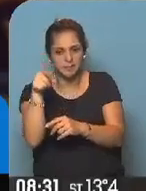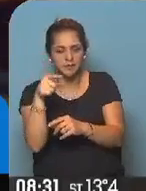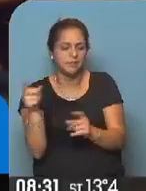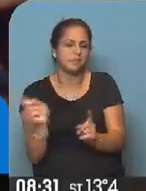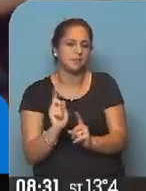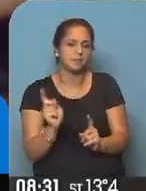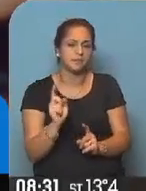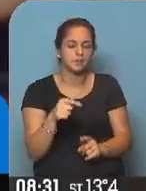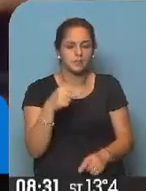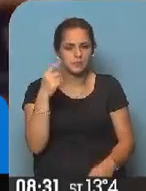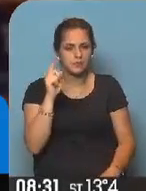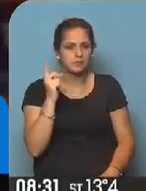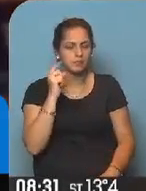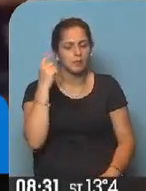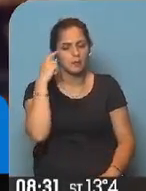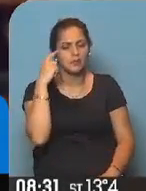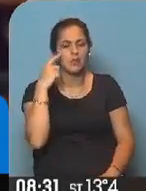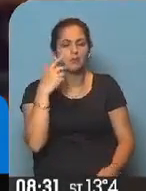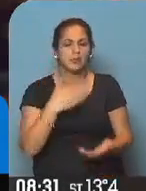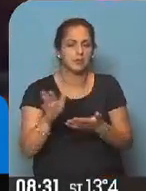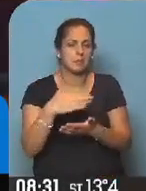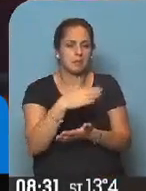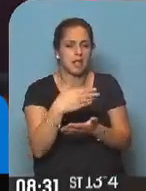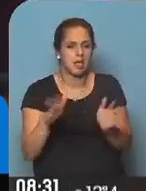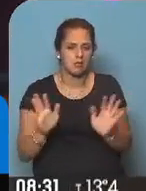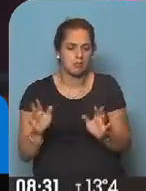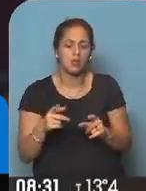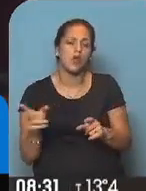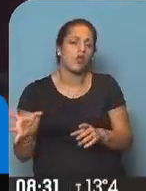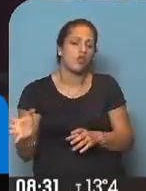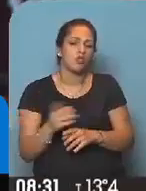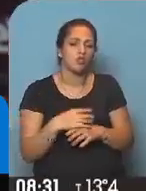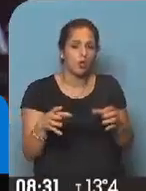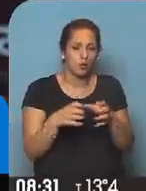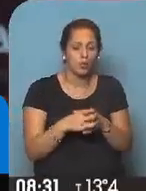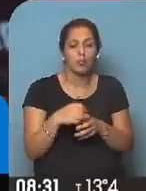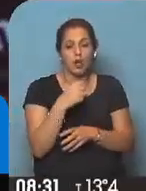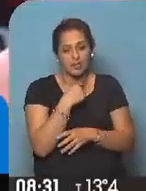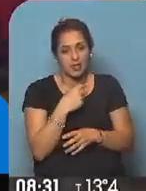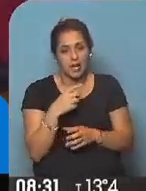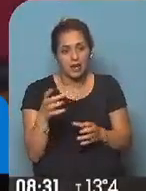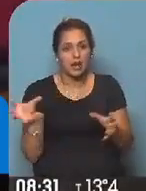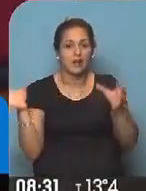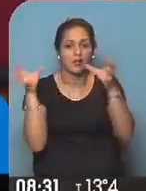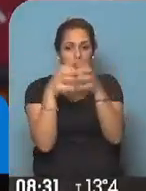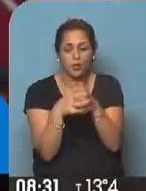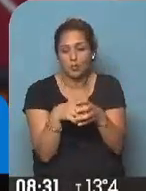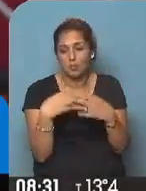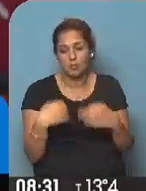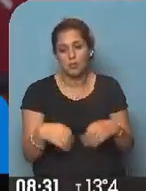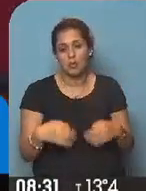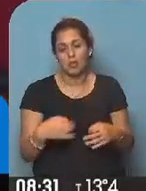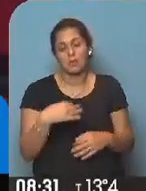creemos que acá no hay exclusiones y que todos los del arco opositor que quieran formar parte de una gran paz o una gran primaria tienen que hacerlo